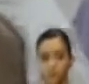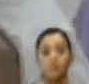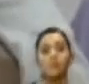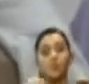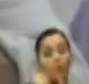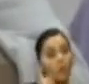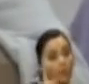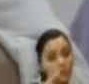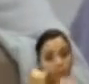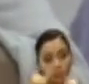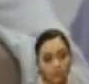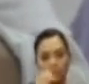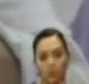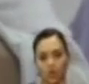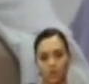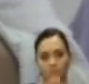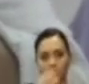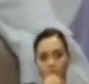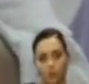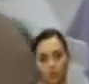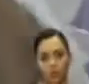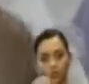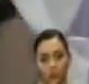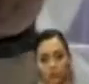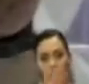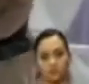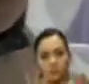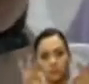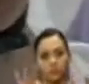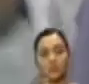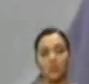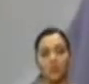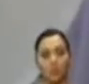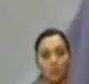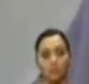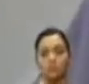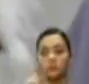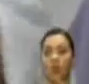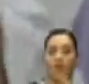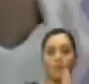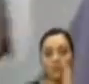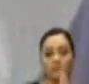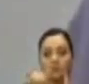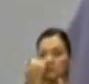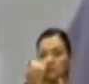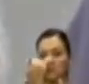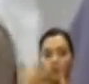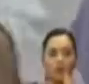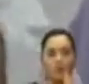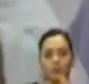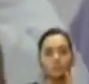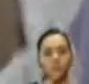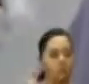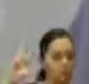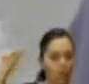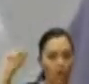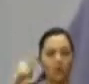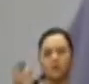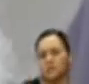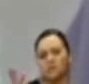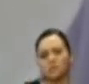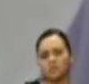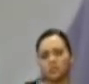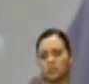haciendo un reordenamiento de la oferta educativa. A esto se opone la CONAIE, quiere que sigan esas escuelitas dispersas, porque así hacen clientelismo, porque saben